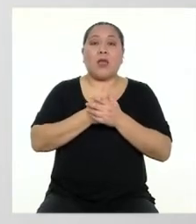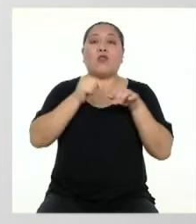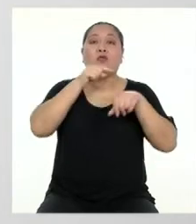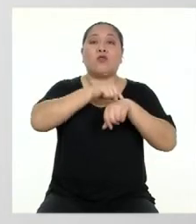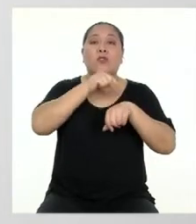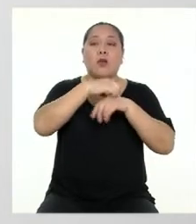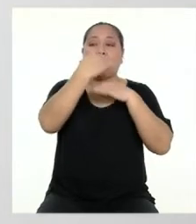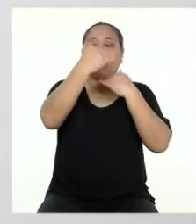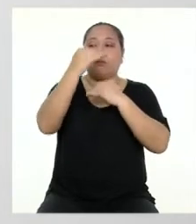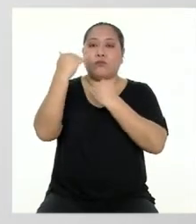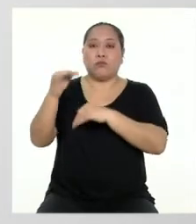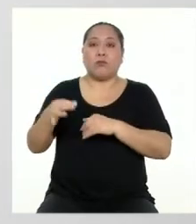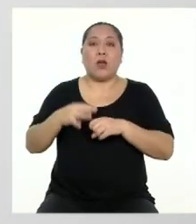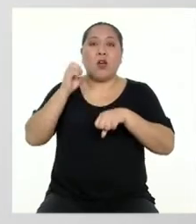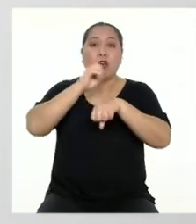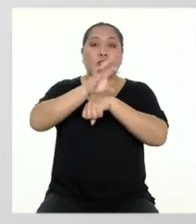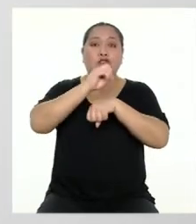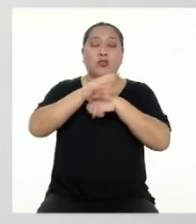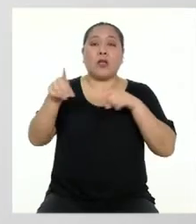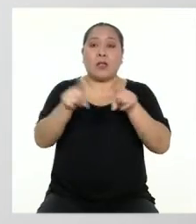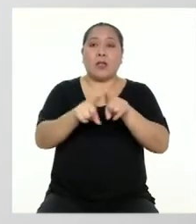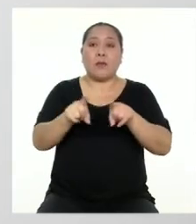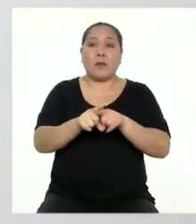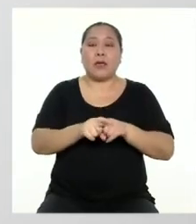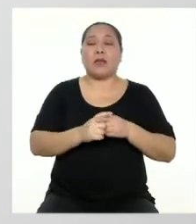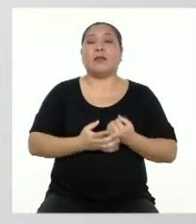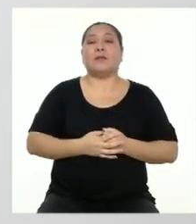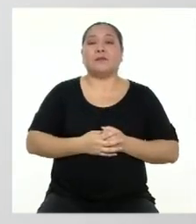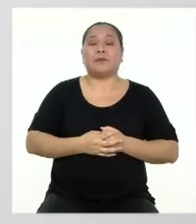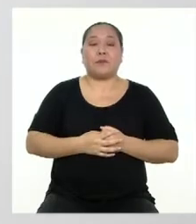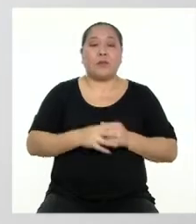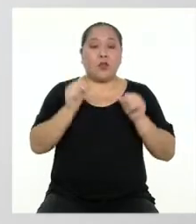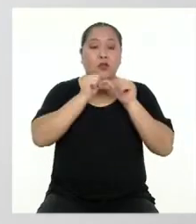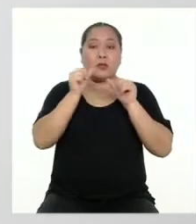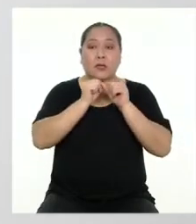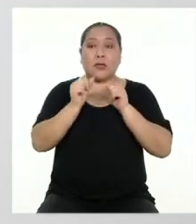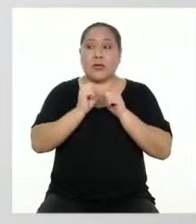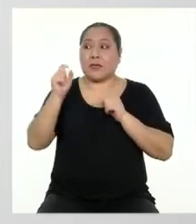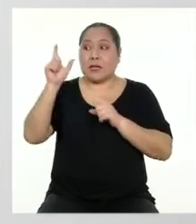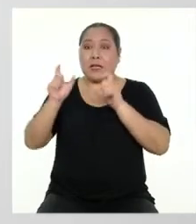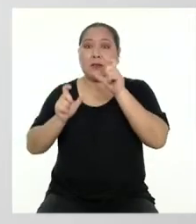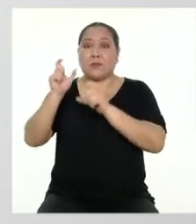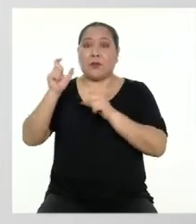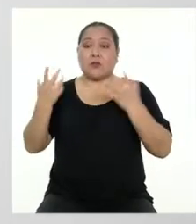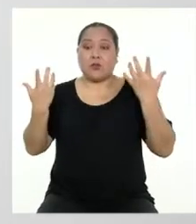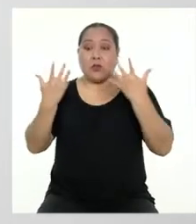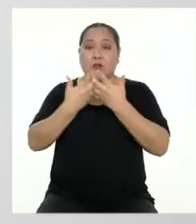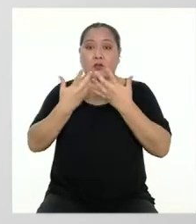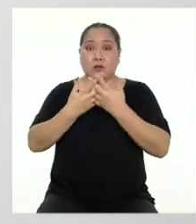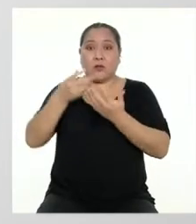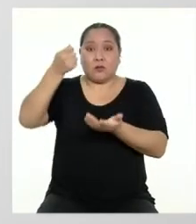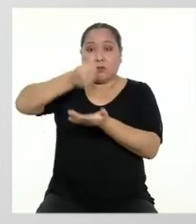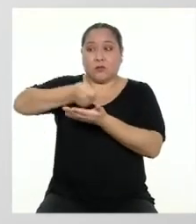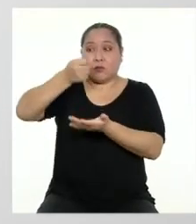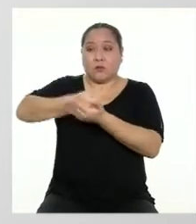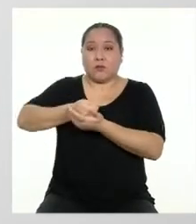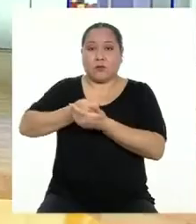por la pandemia es controlando mis gastos. Pero, ¿qué tipo de gastos sí es